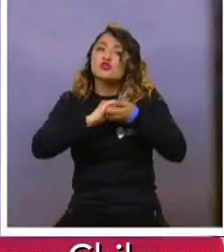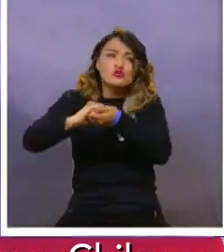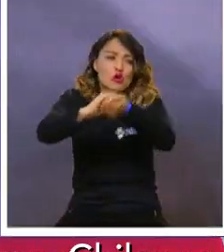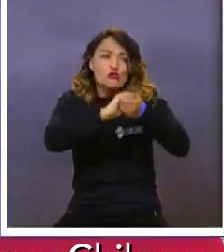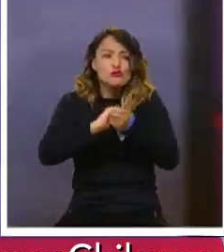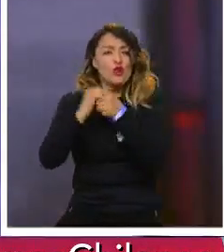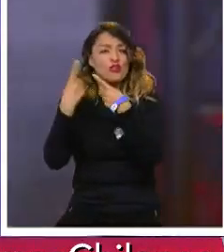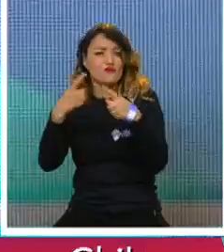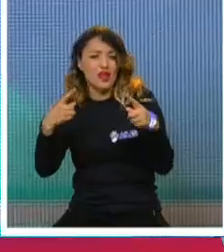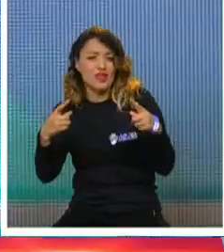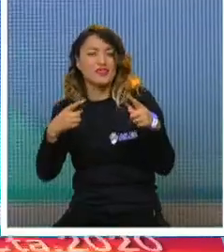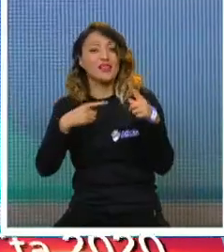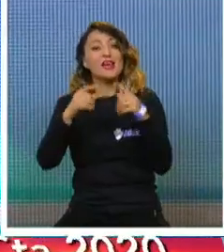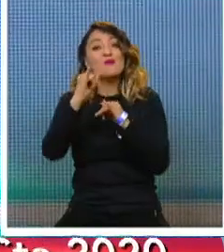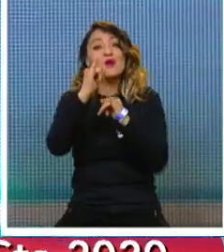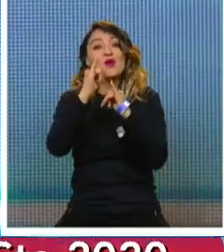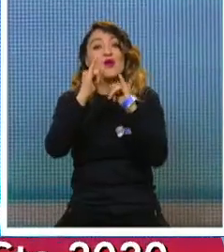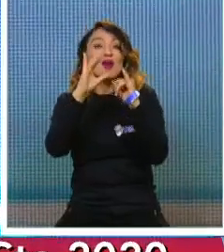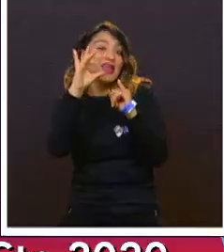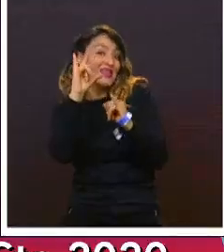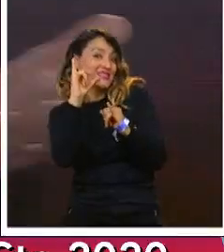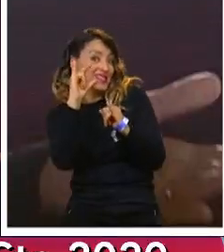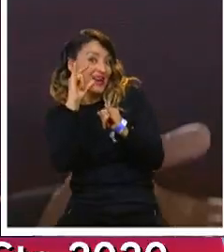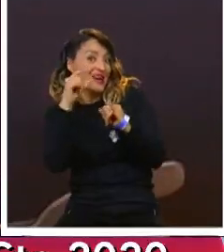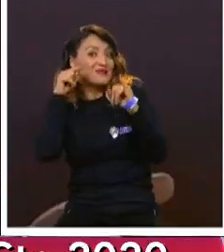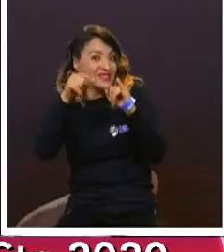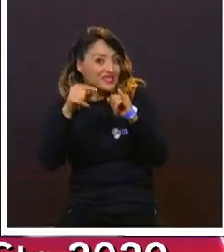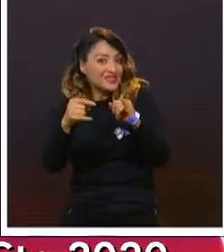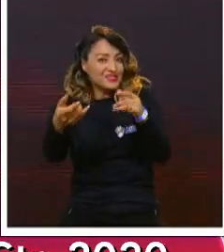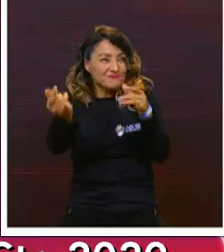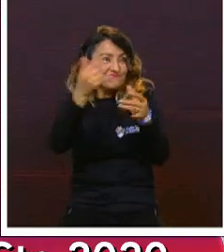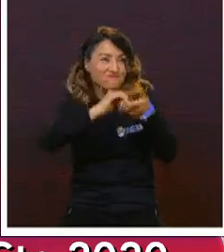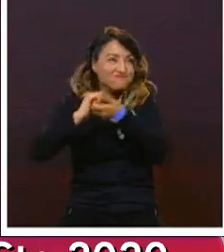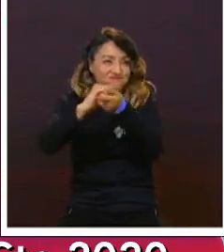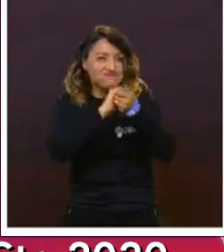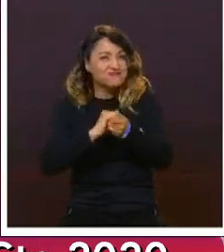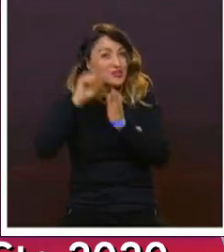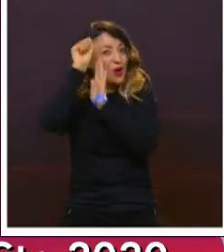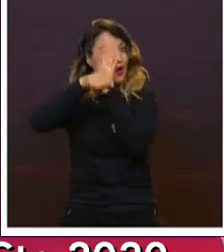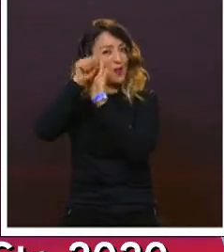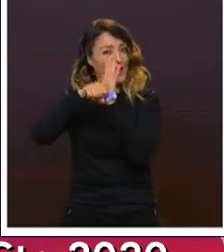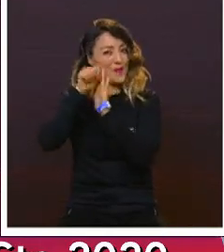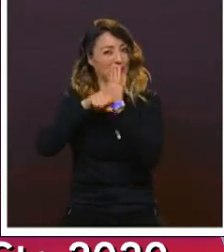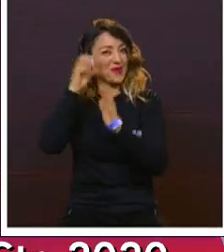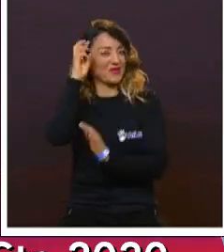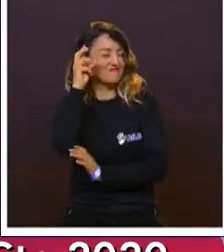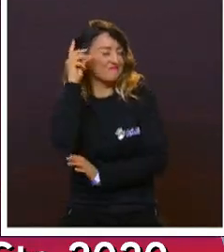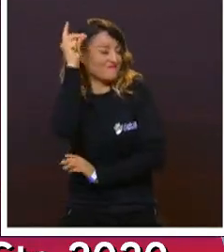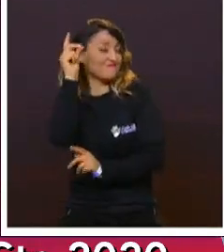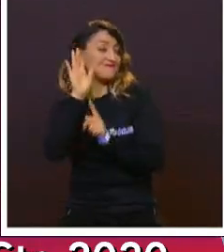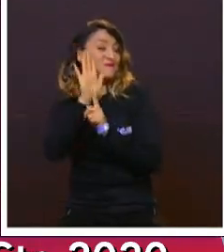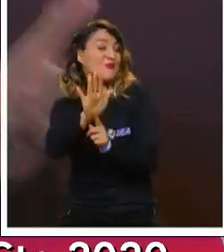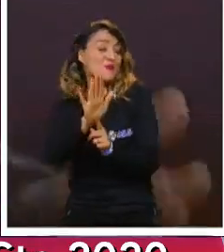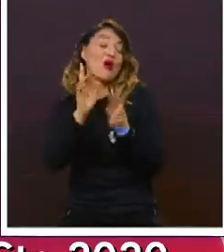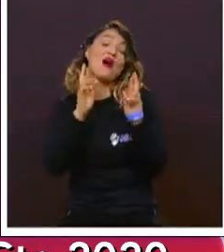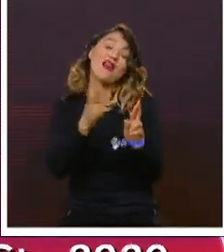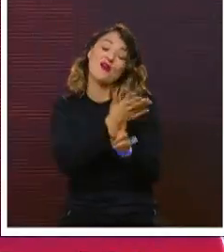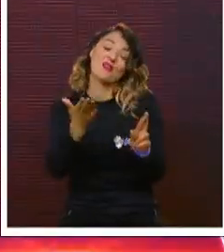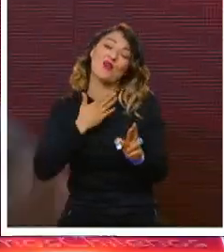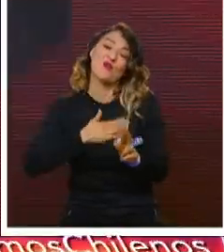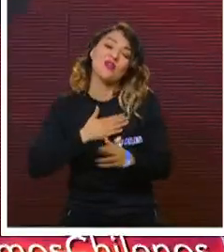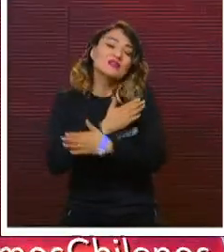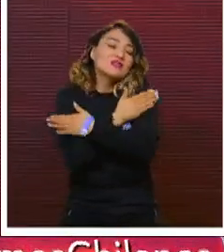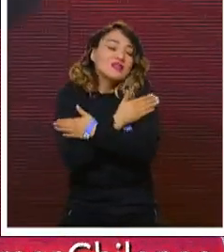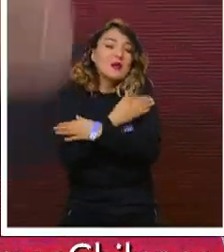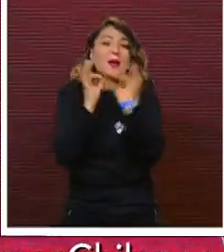programa por Instagram. Así que este es el video que yo traje y espero que les guste y un saludo muy especial a todos los adultos